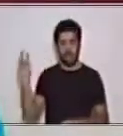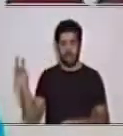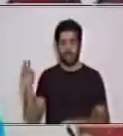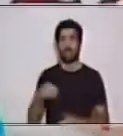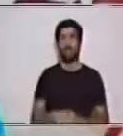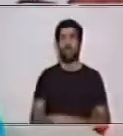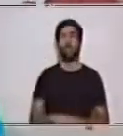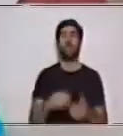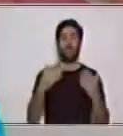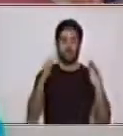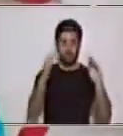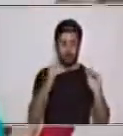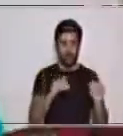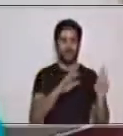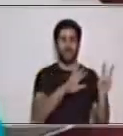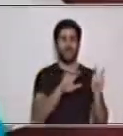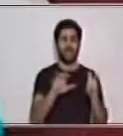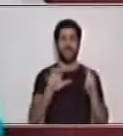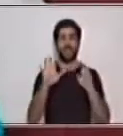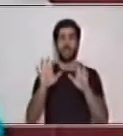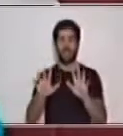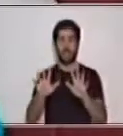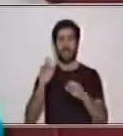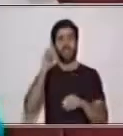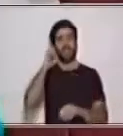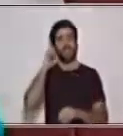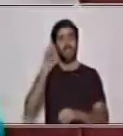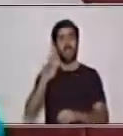Y 710 gramos.